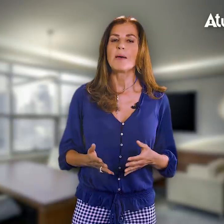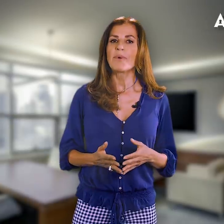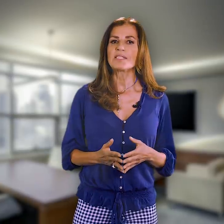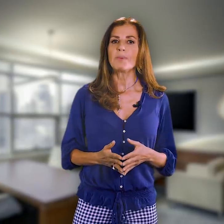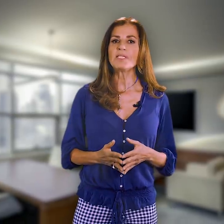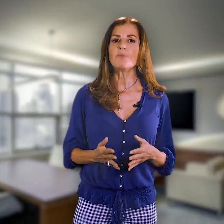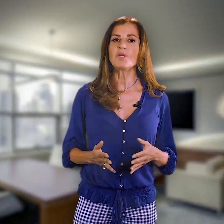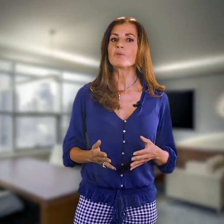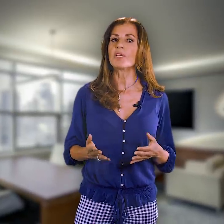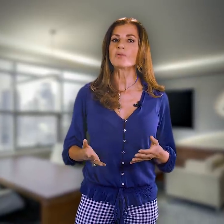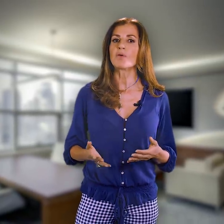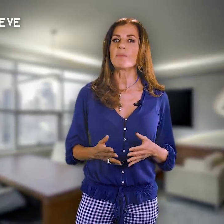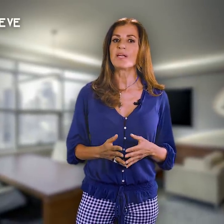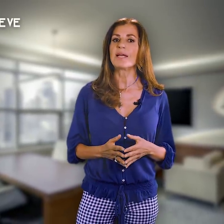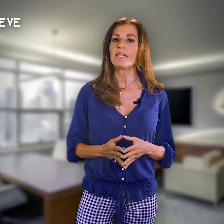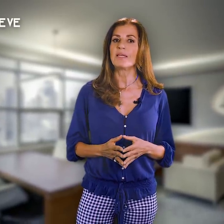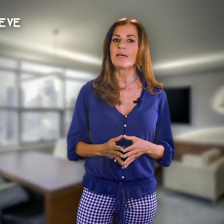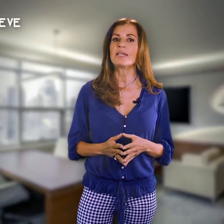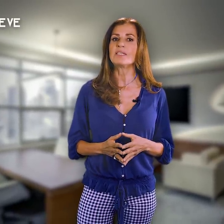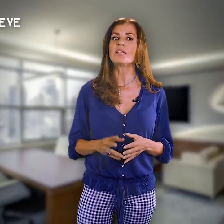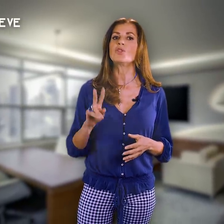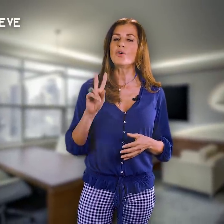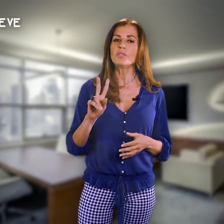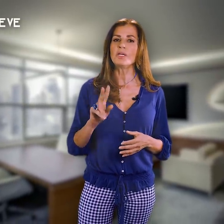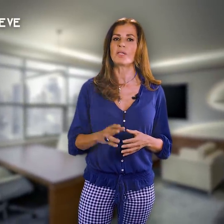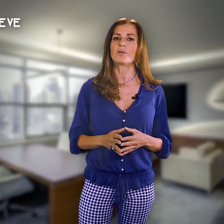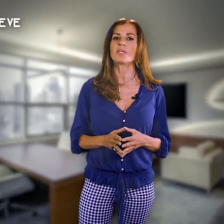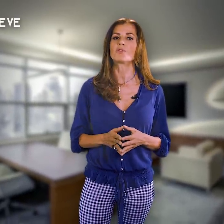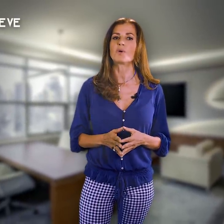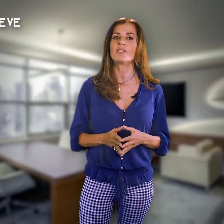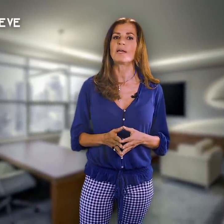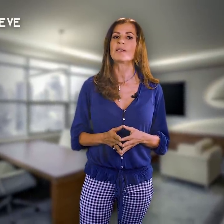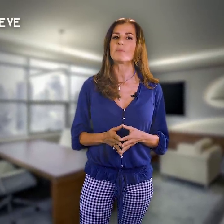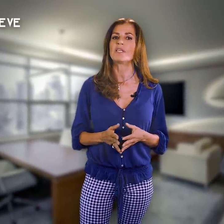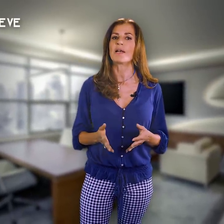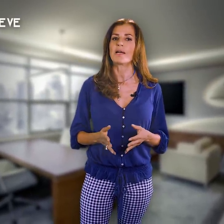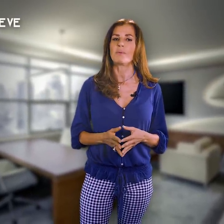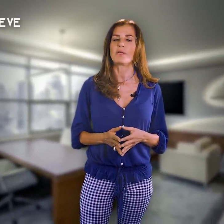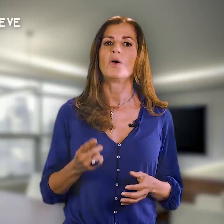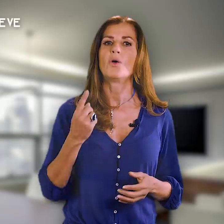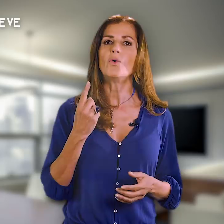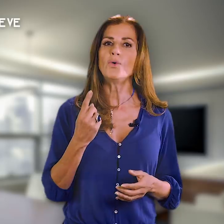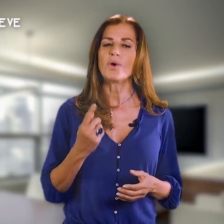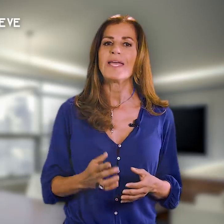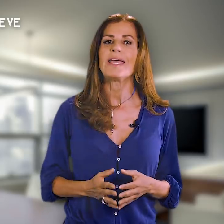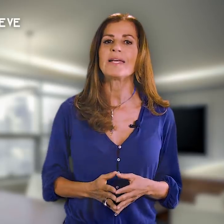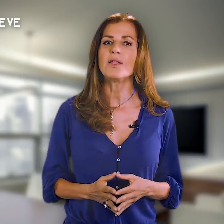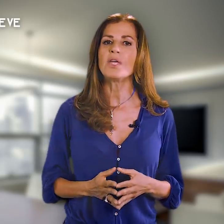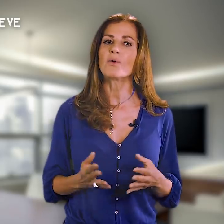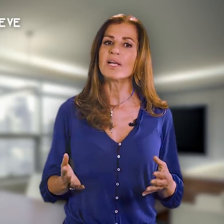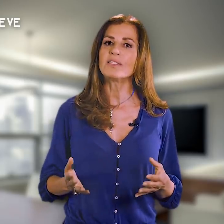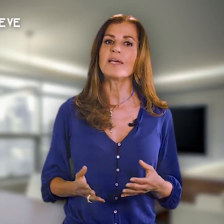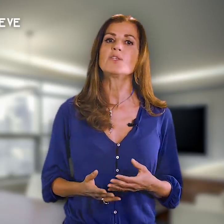Así, para saber si el poder no será usado de manera ética, existen 2 indicadores que nos pueden dar en gran medida la clave. 1,